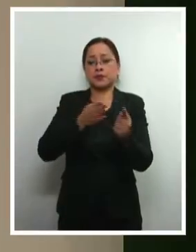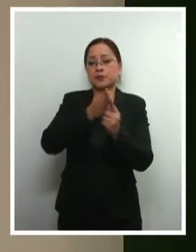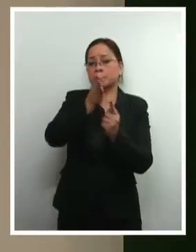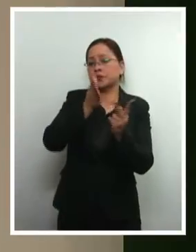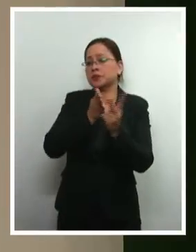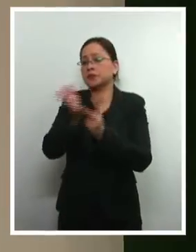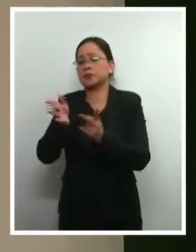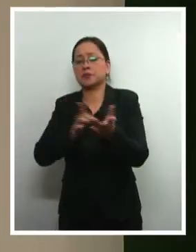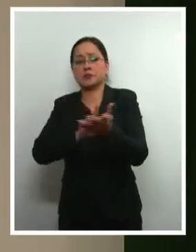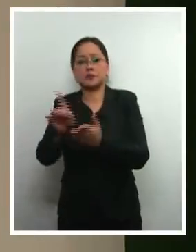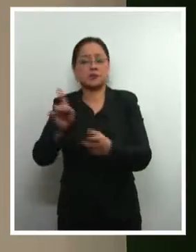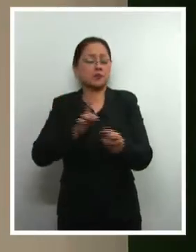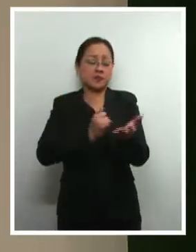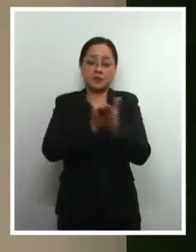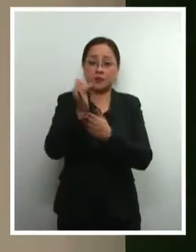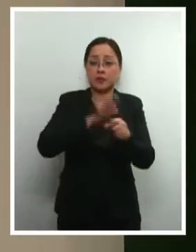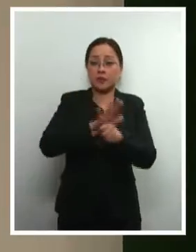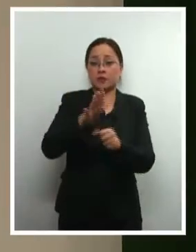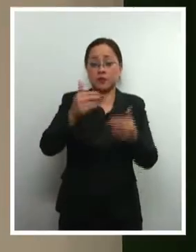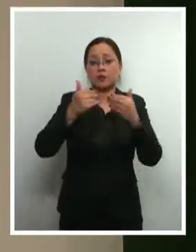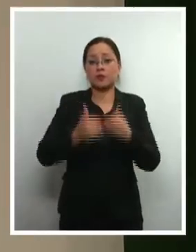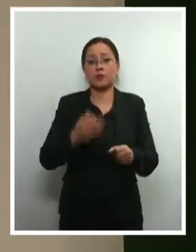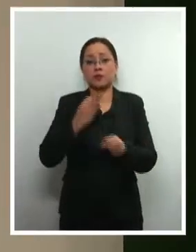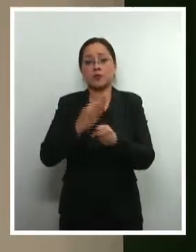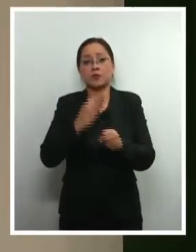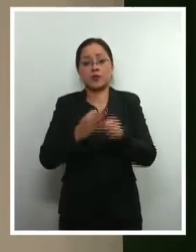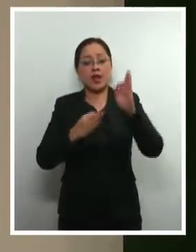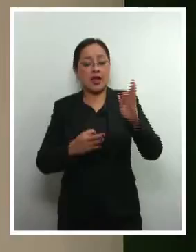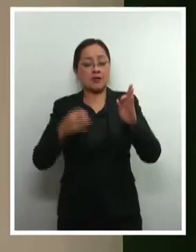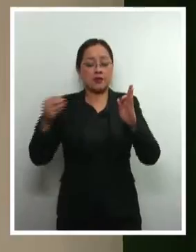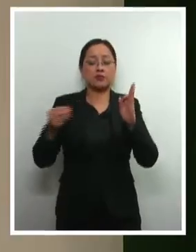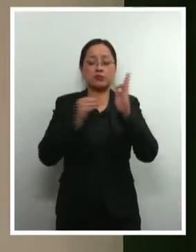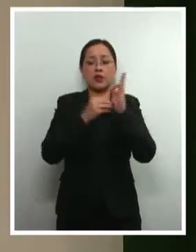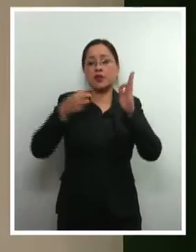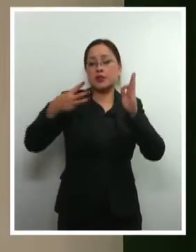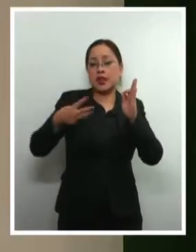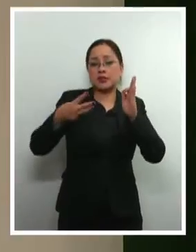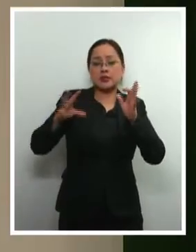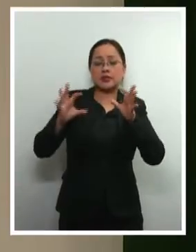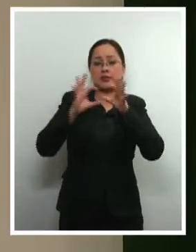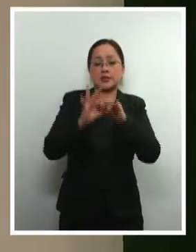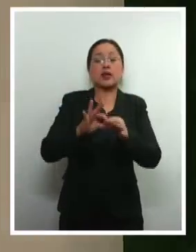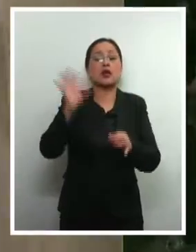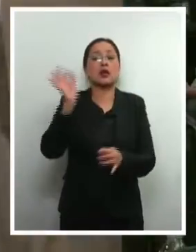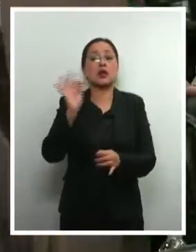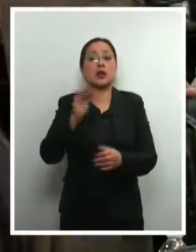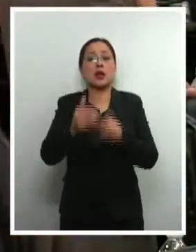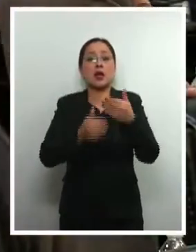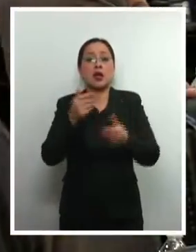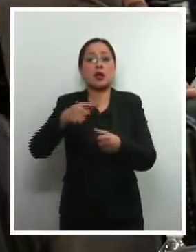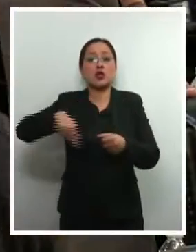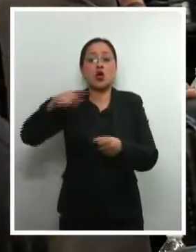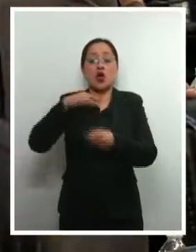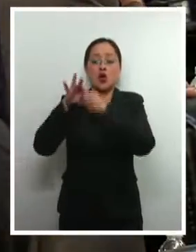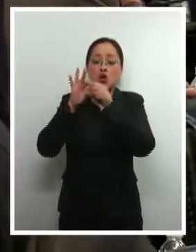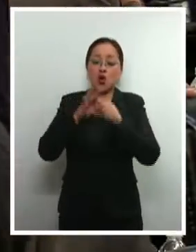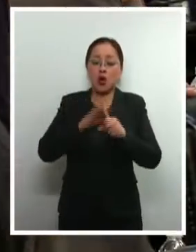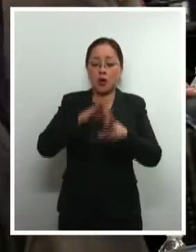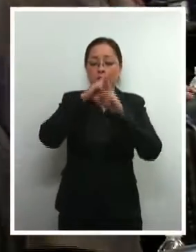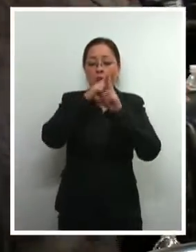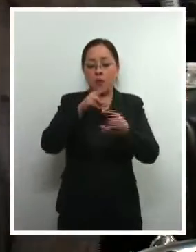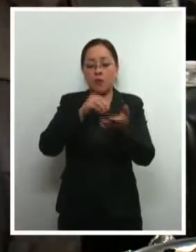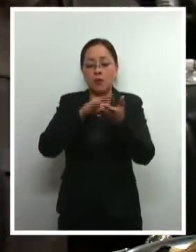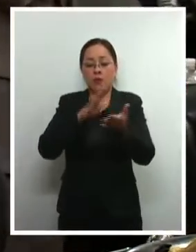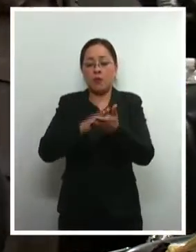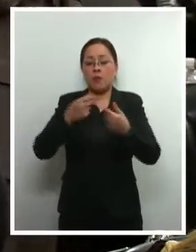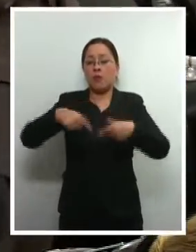llevará a cabo en este apartado F numeral 3, después de que se emita el resultado